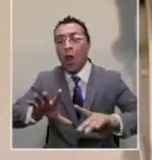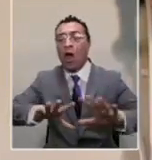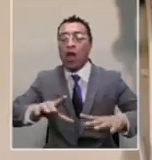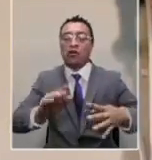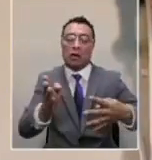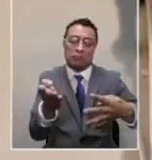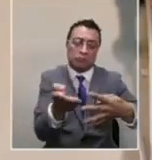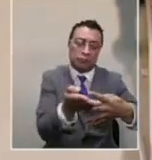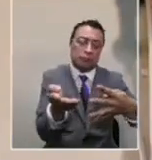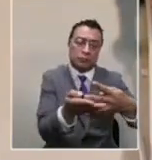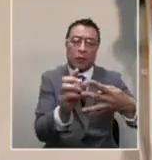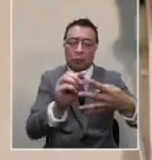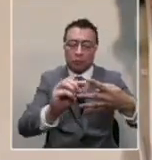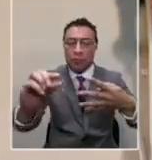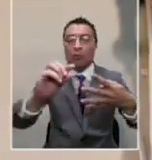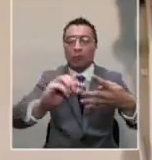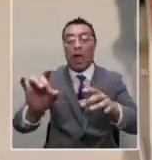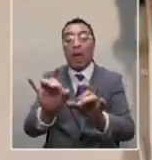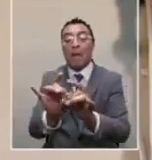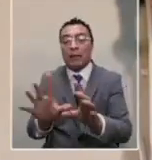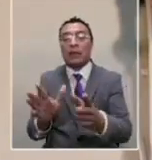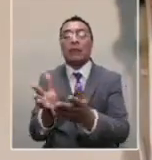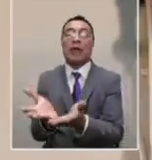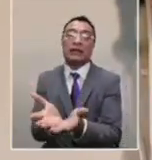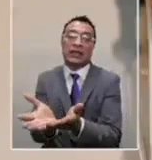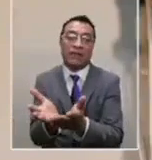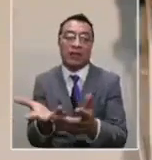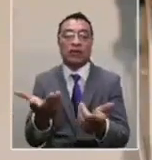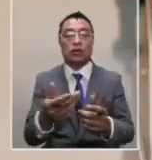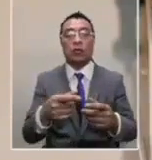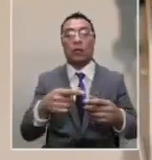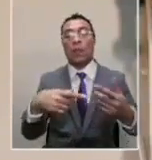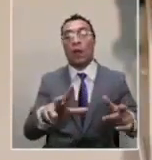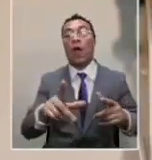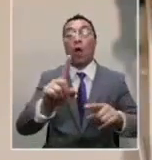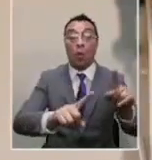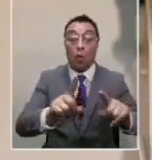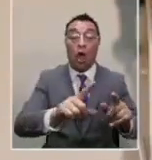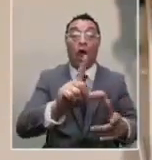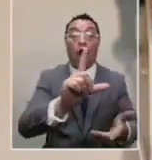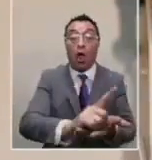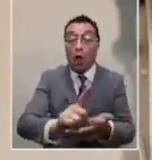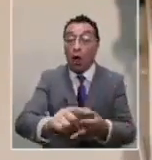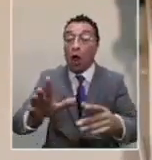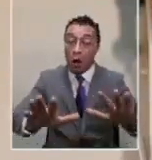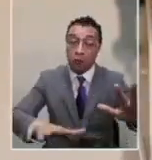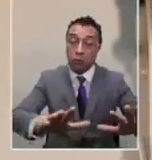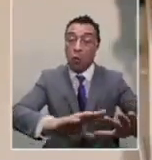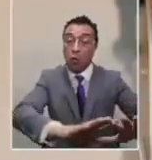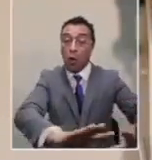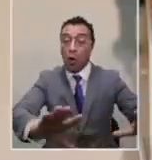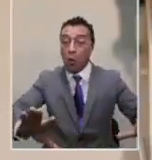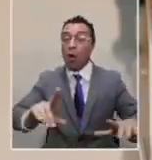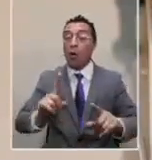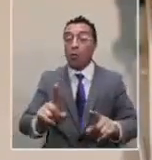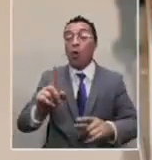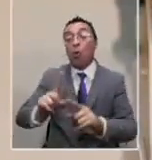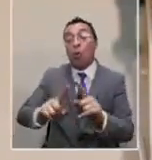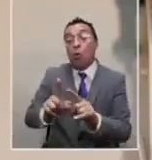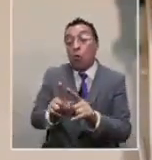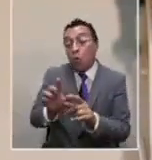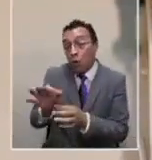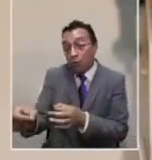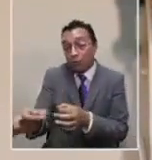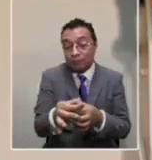fragmentada, iniciativas muy específicas de servicios. En los gobiernos locales, por ejemplo, se ha trabajado en algunos muchos, en algunos